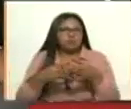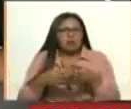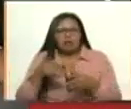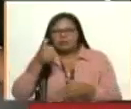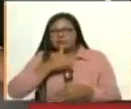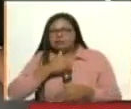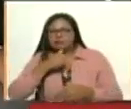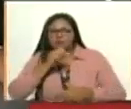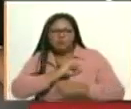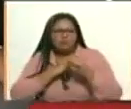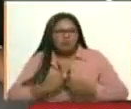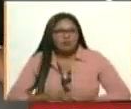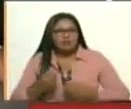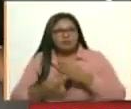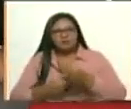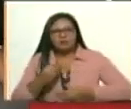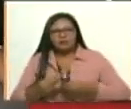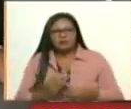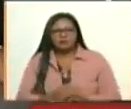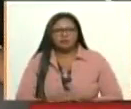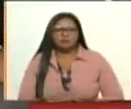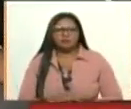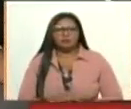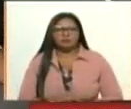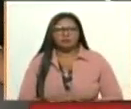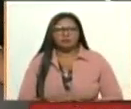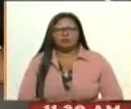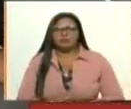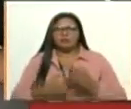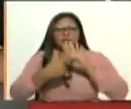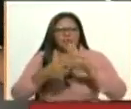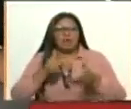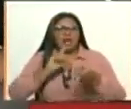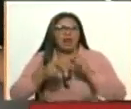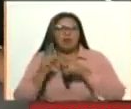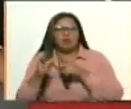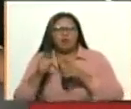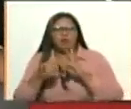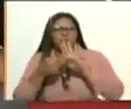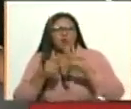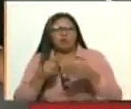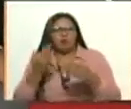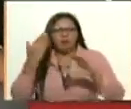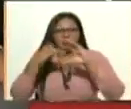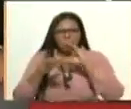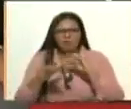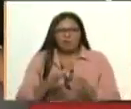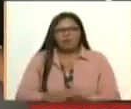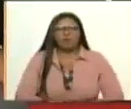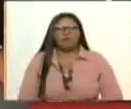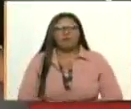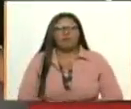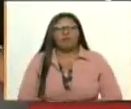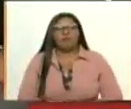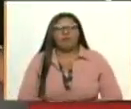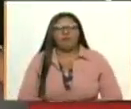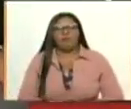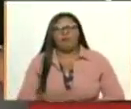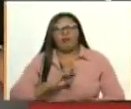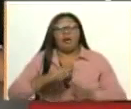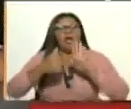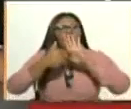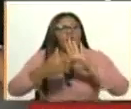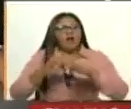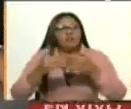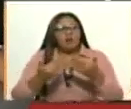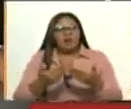y novedoso que se presentaron en algunos de los pesebres enviados, que muestran el fervor